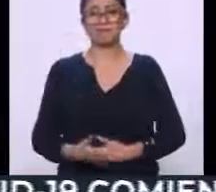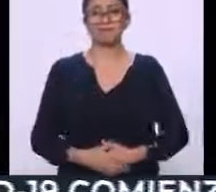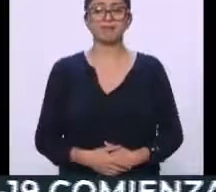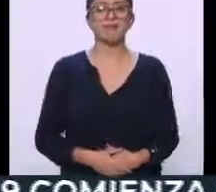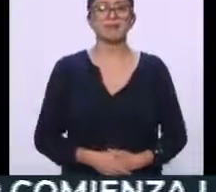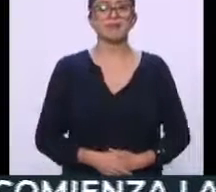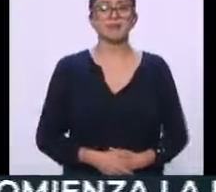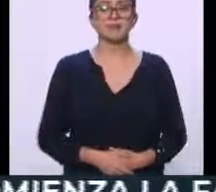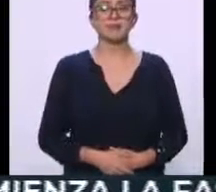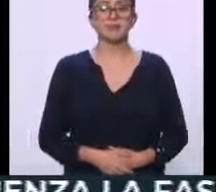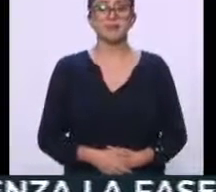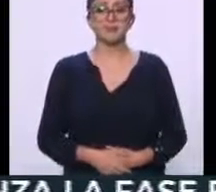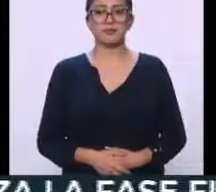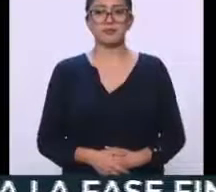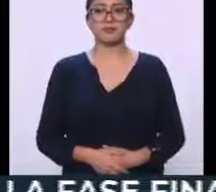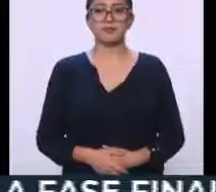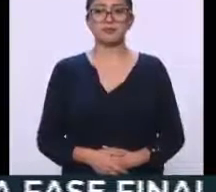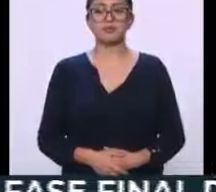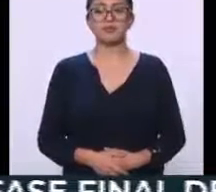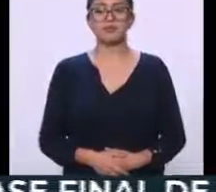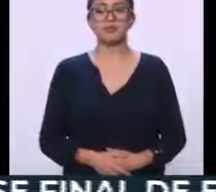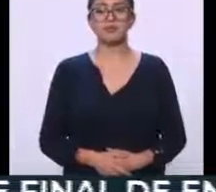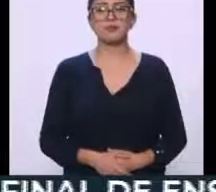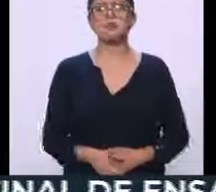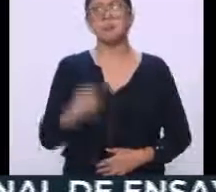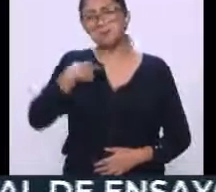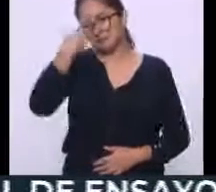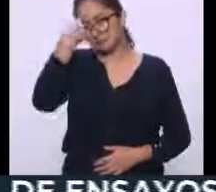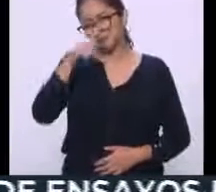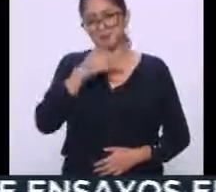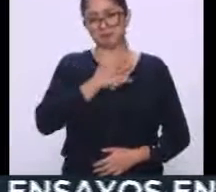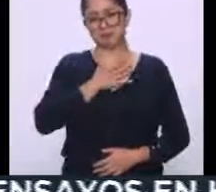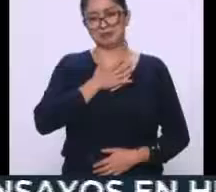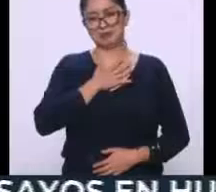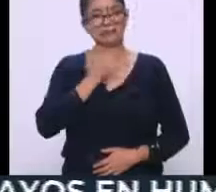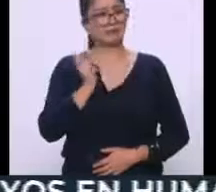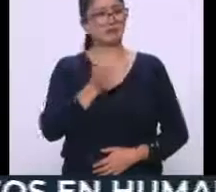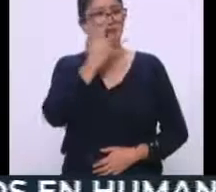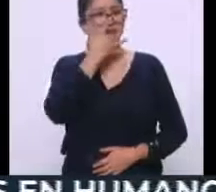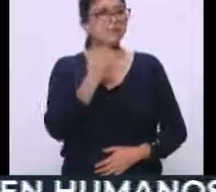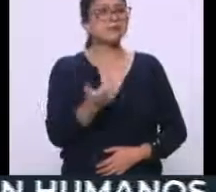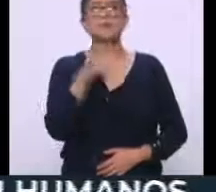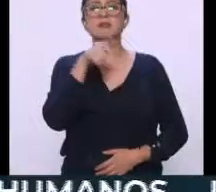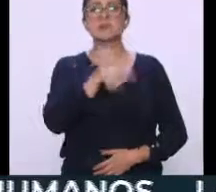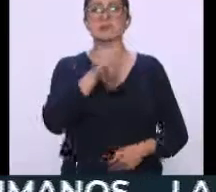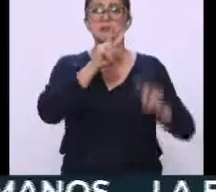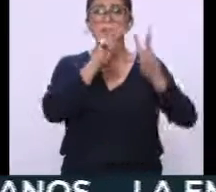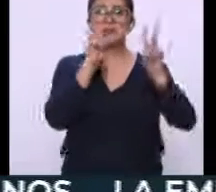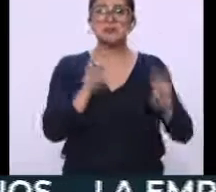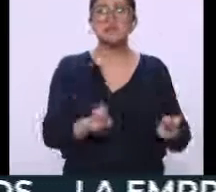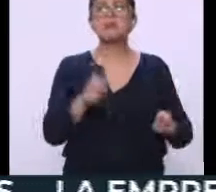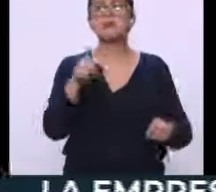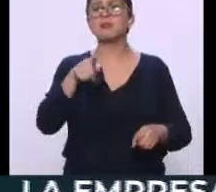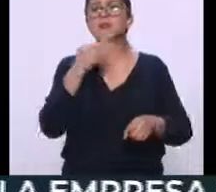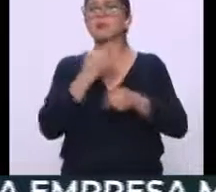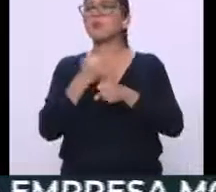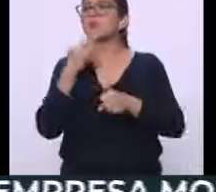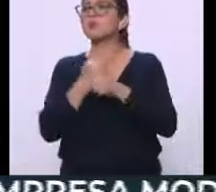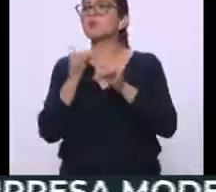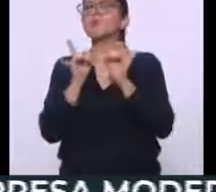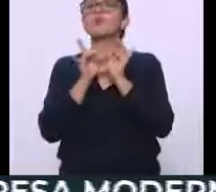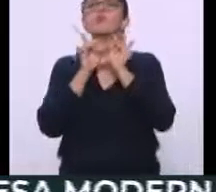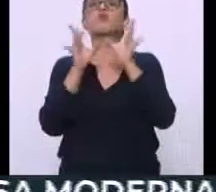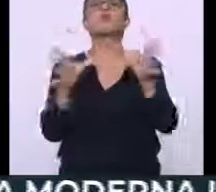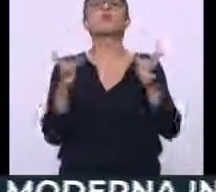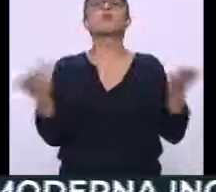difícil. Me llama la atención esta parte en donde habla no solamente de las situaciones que se pueden enfrentar